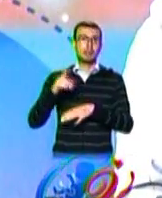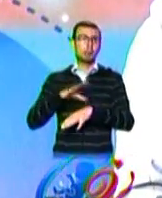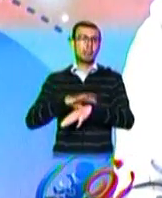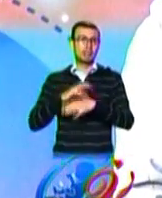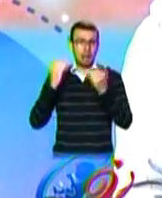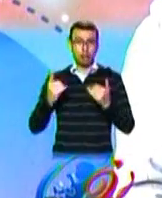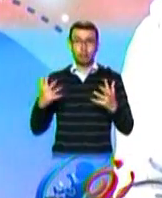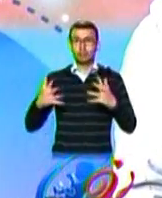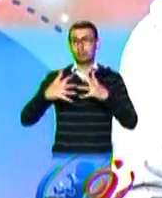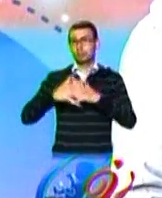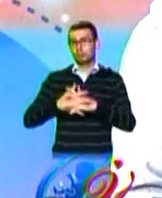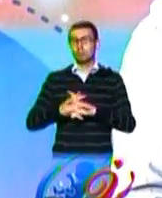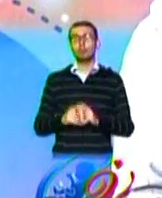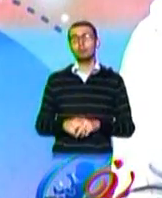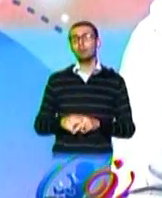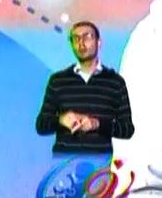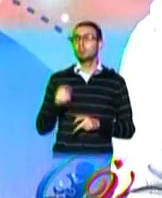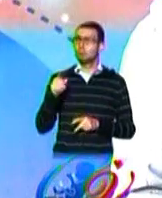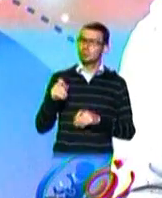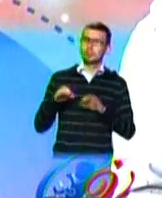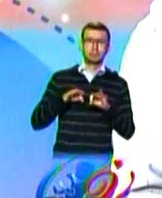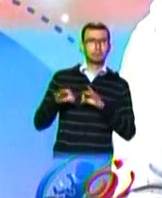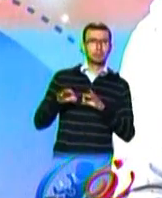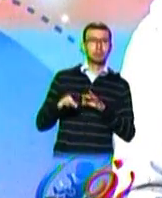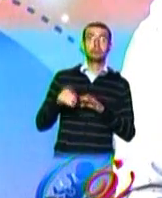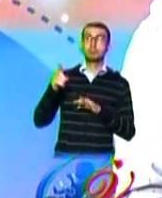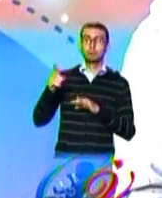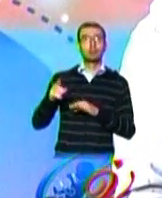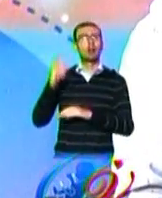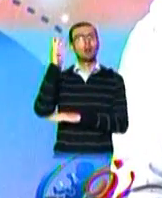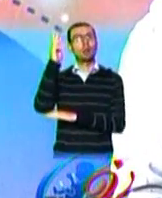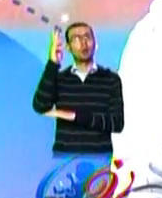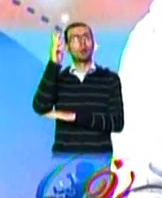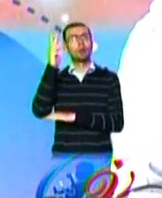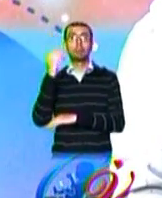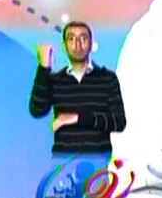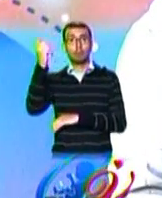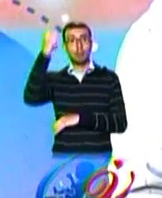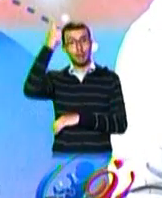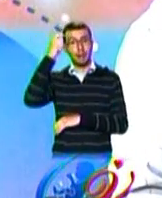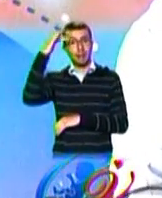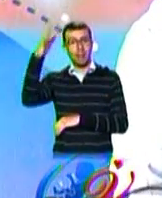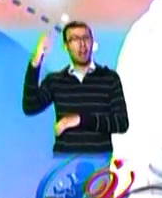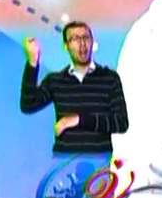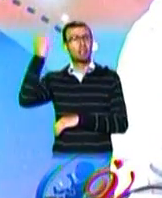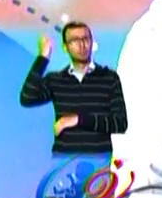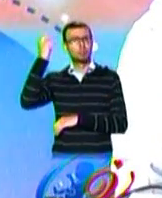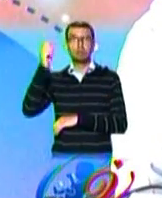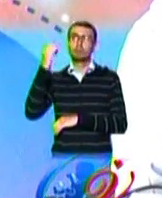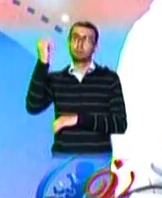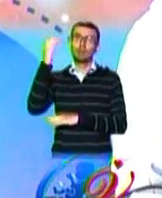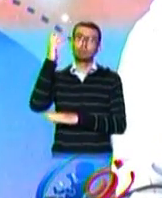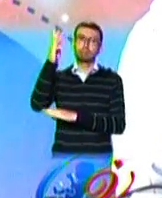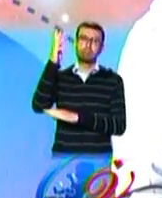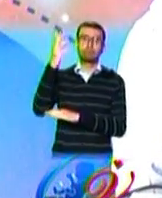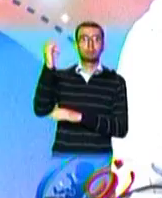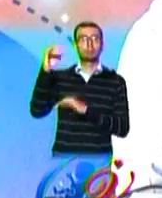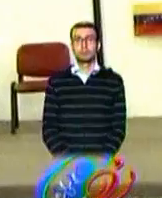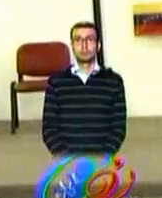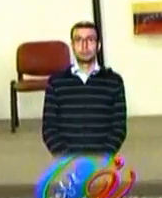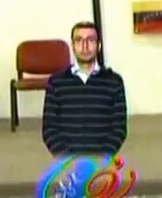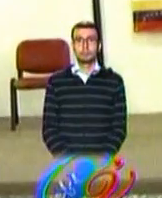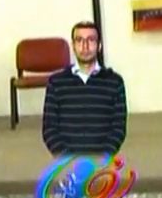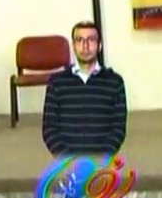ahora. Aquí está, veamos en su charla de Cartagena reciente al doctor Jorge Enrique Rojas Quiseno en Conexión